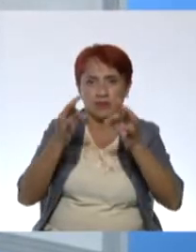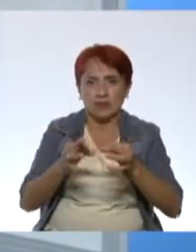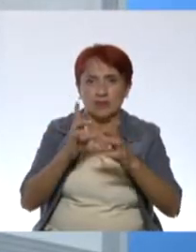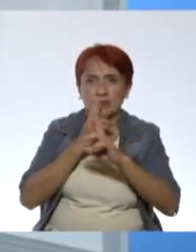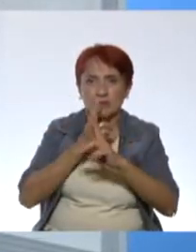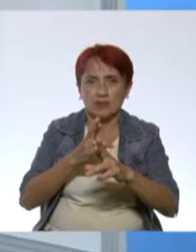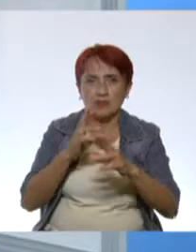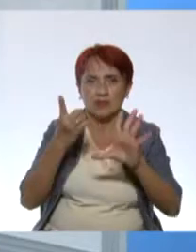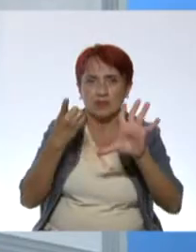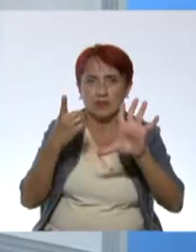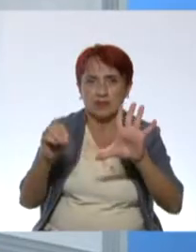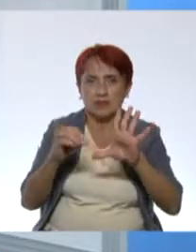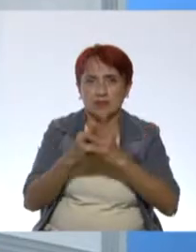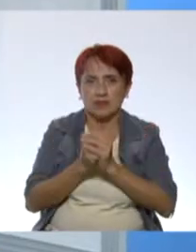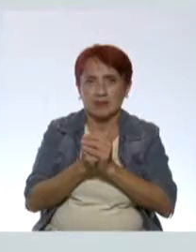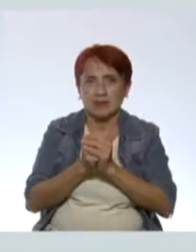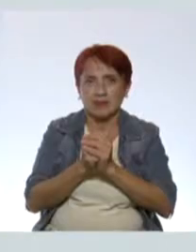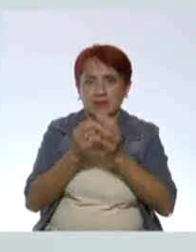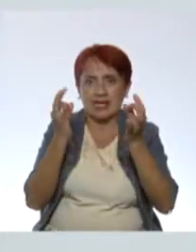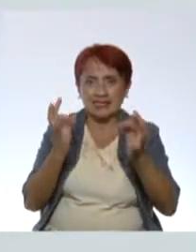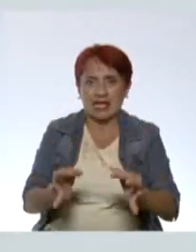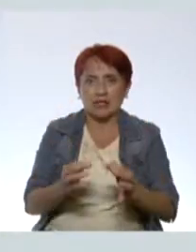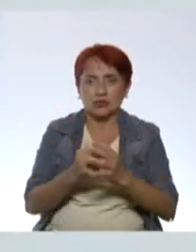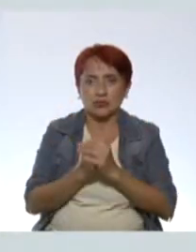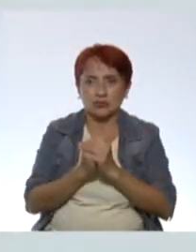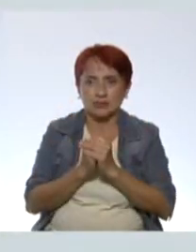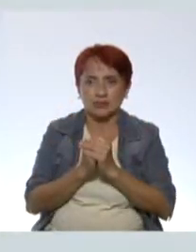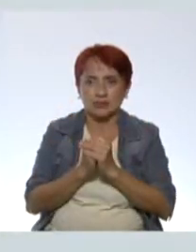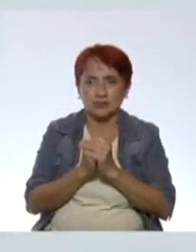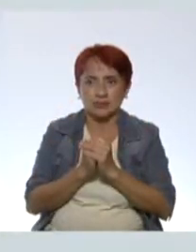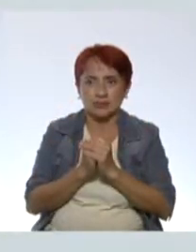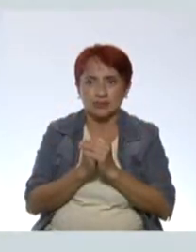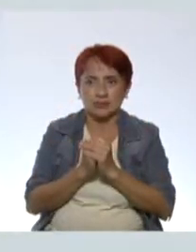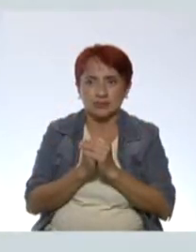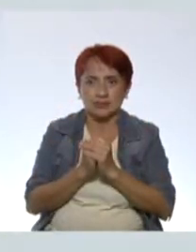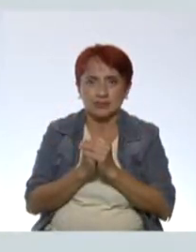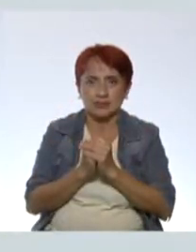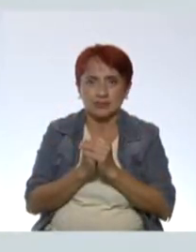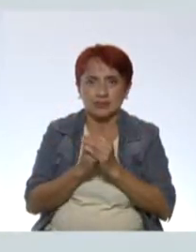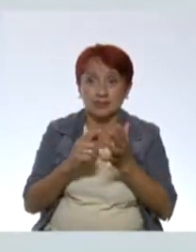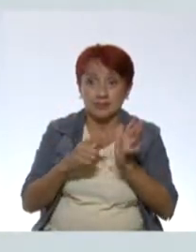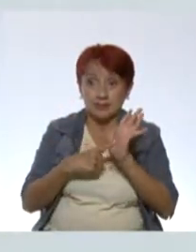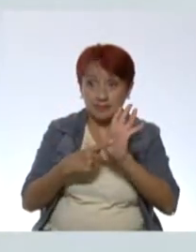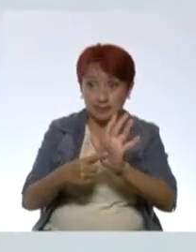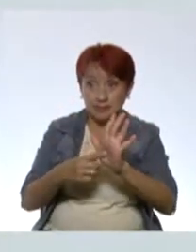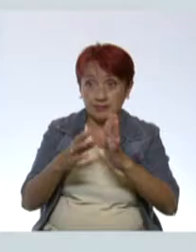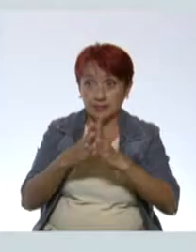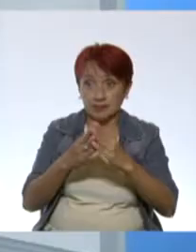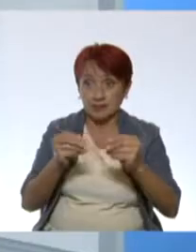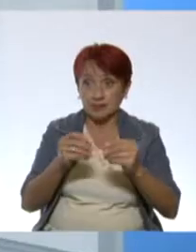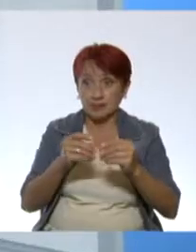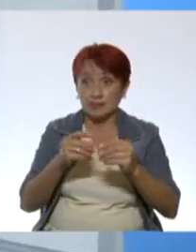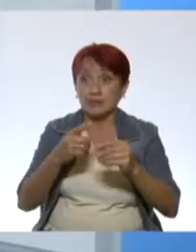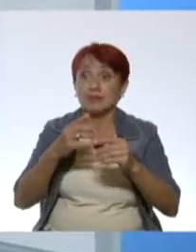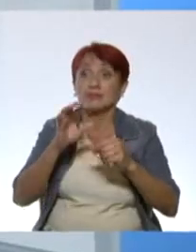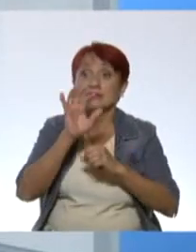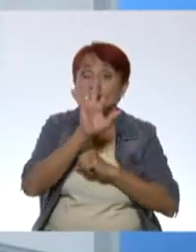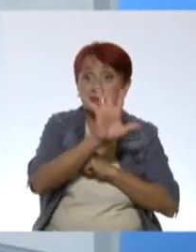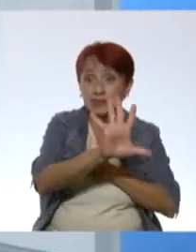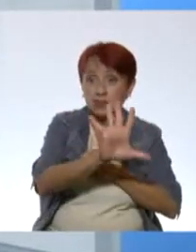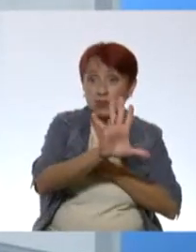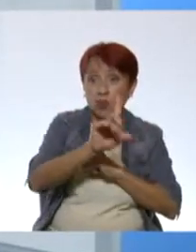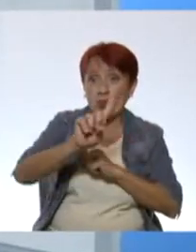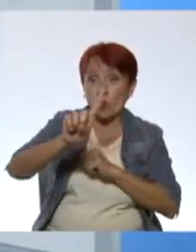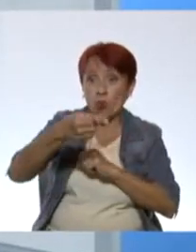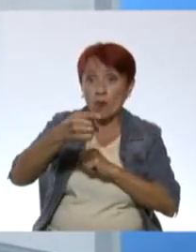valor y 60 nos da exacto. ¿Ok? Nos va a dar exacto. Esto que nos está dando aquí,